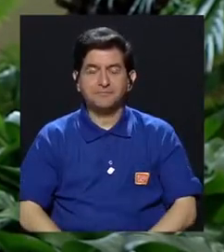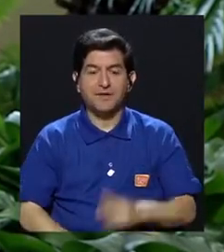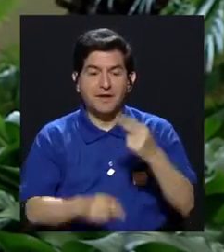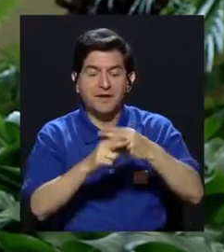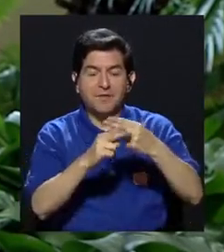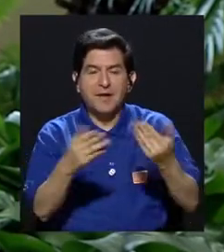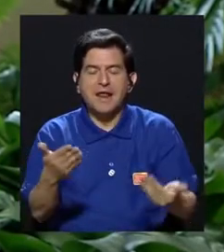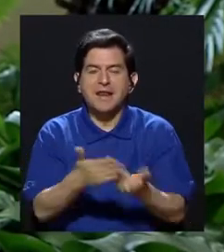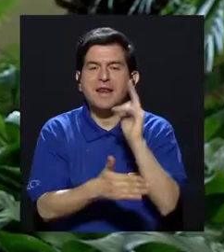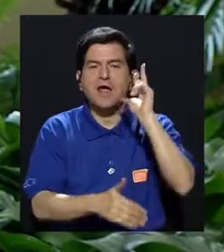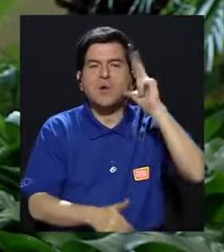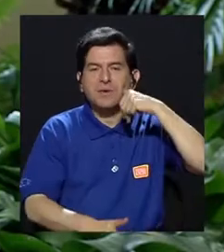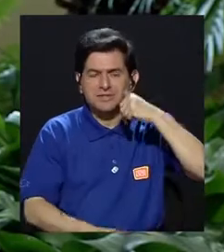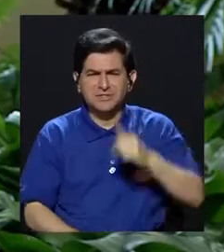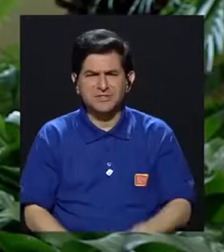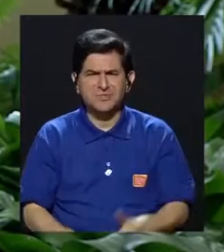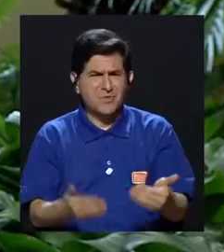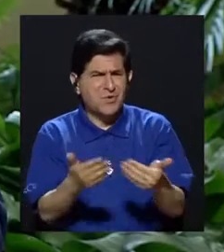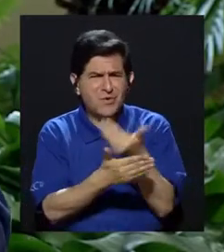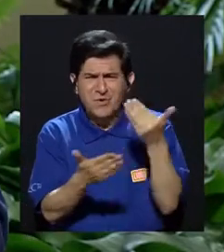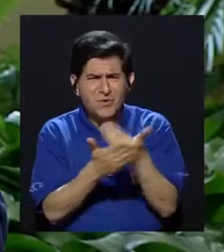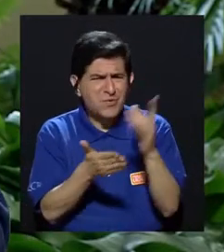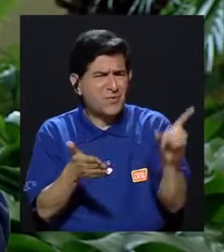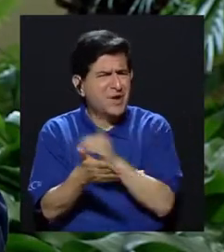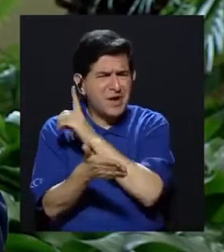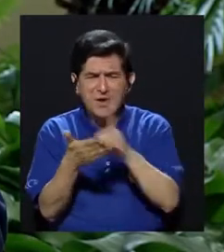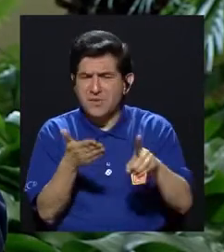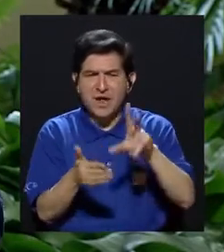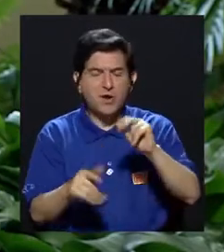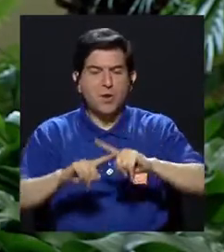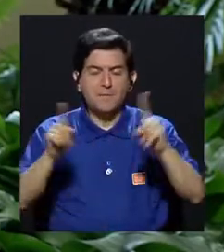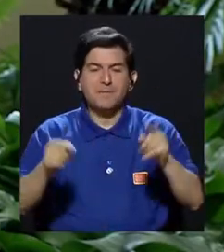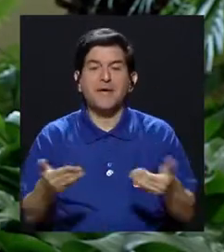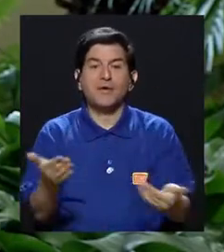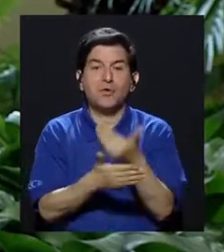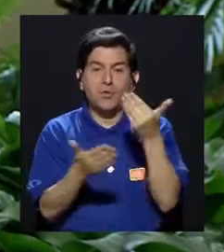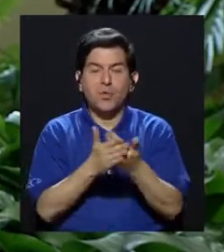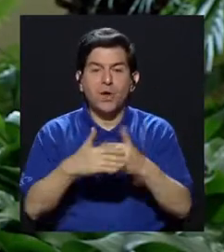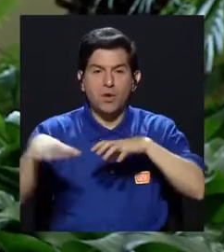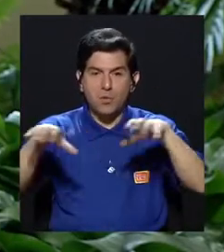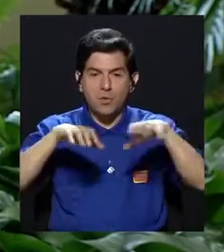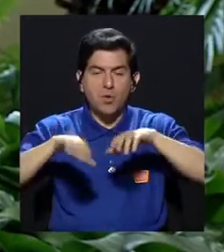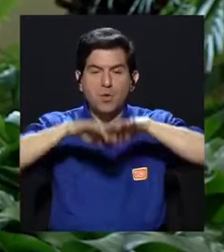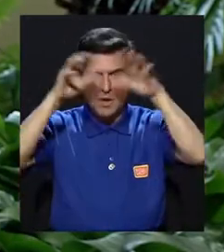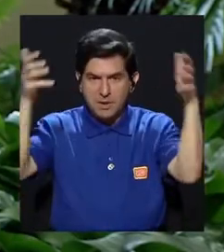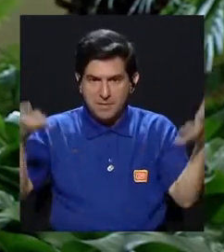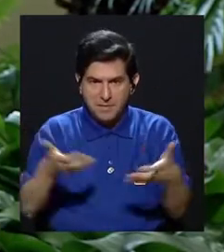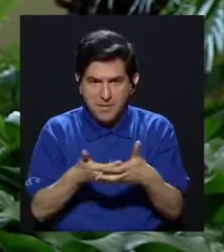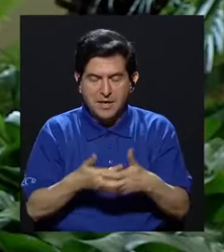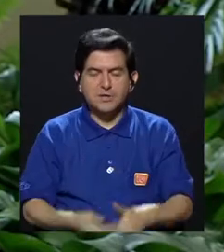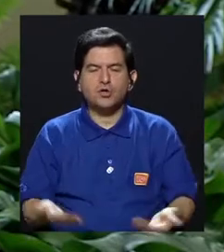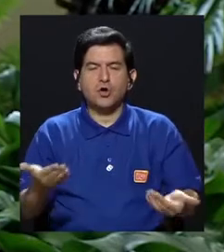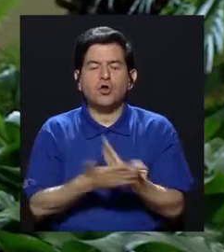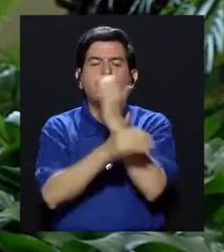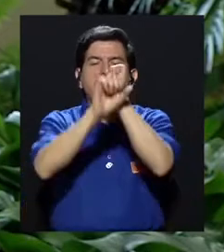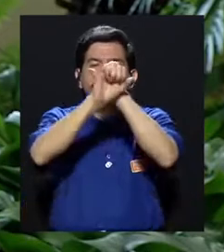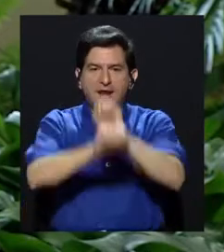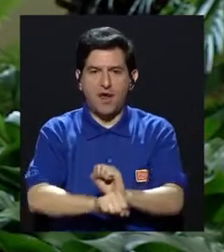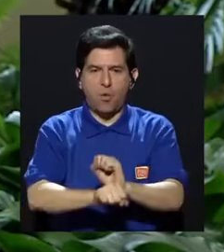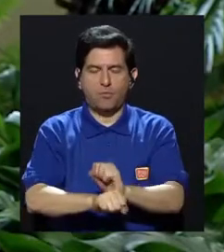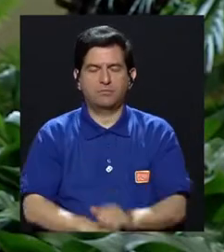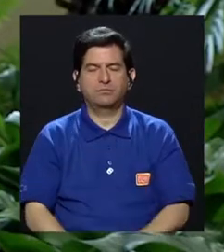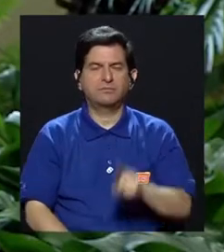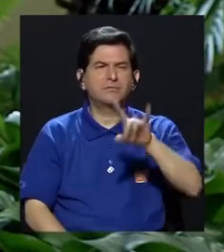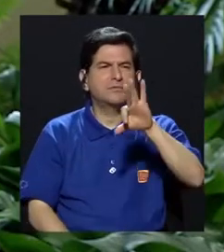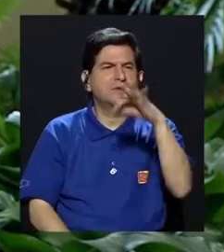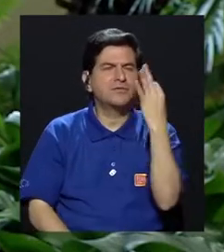le hemos llamado neomachismo, no porque sea nueva la discriminación, pero lo nuevo es que es un movimiento mundial, neoconservador,